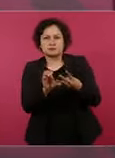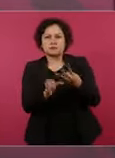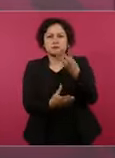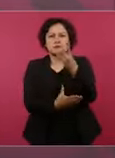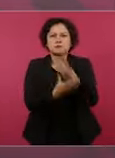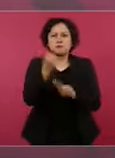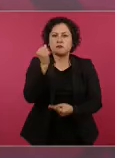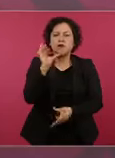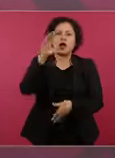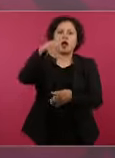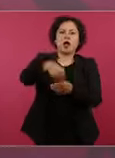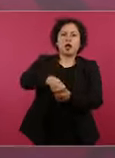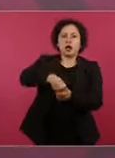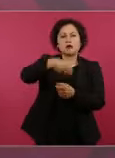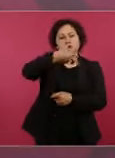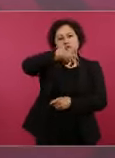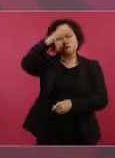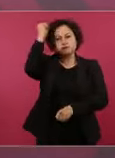menesteres: